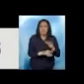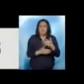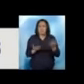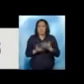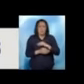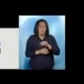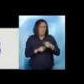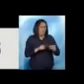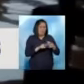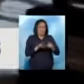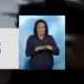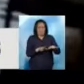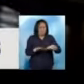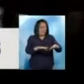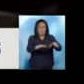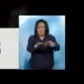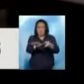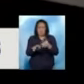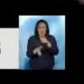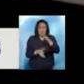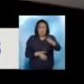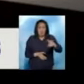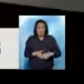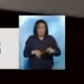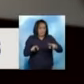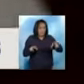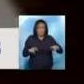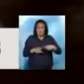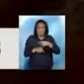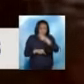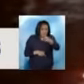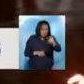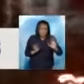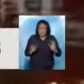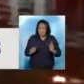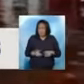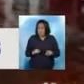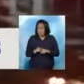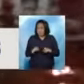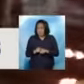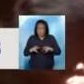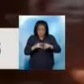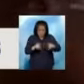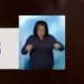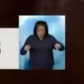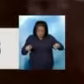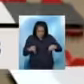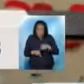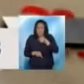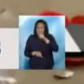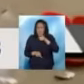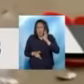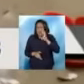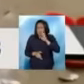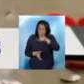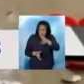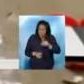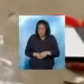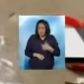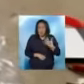por todos lados. El mobiliario está ubicado en lo que parece ser una gran piscina de aguas oscuras que